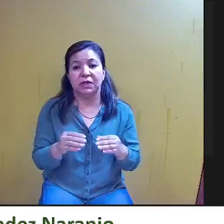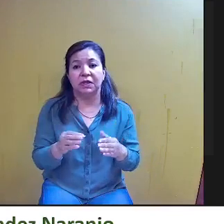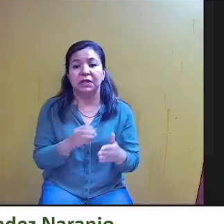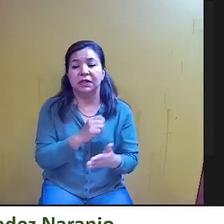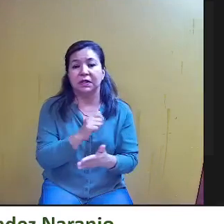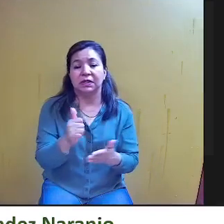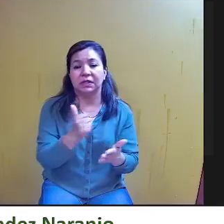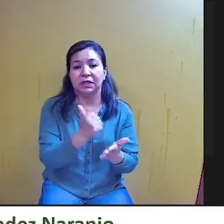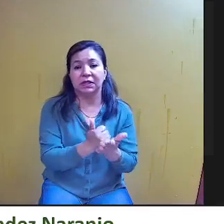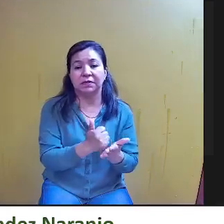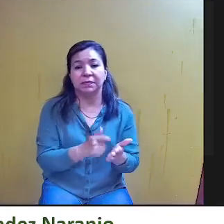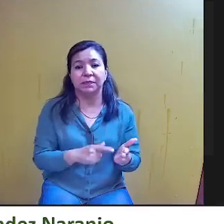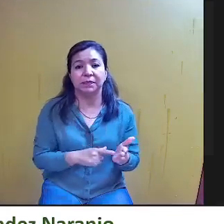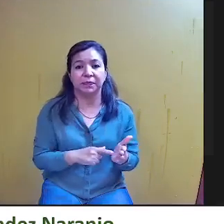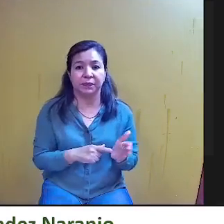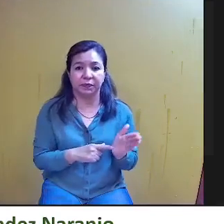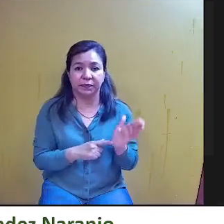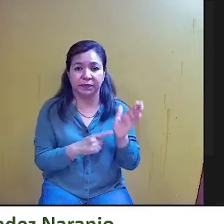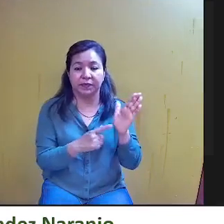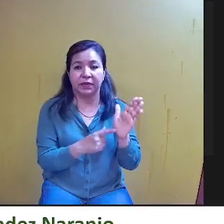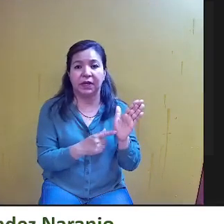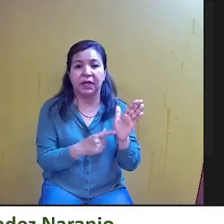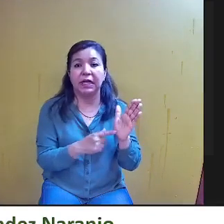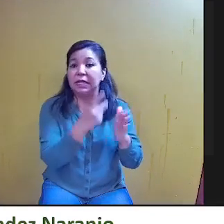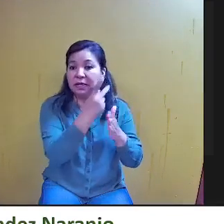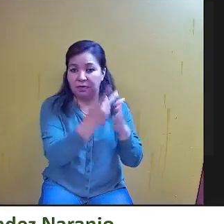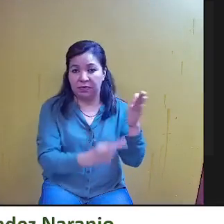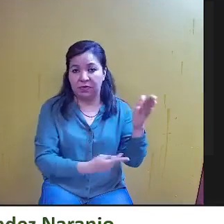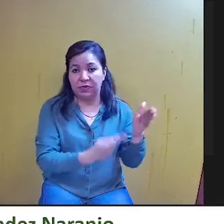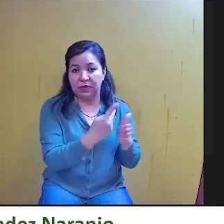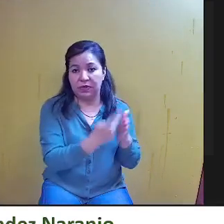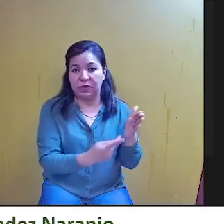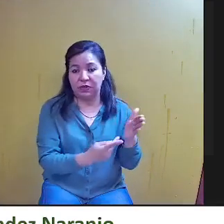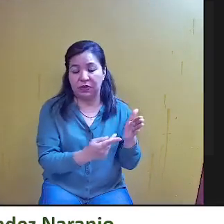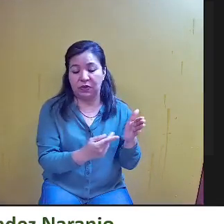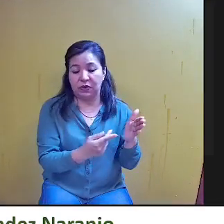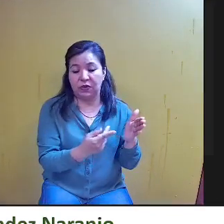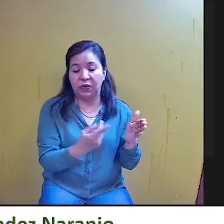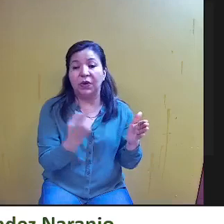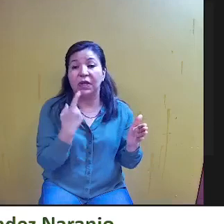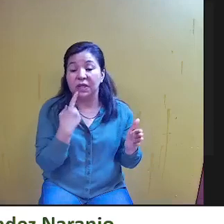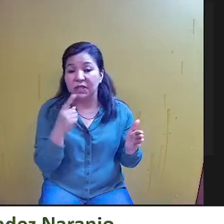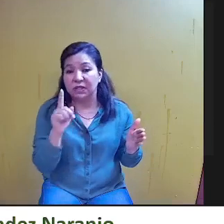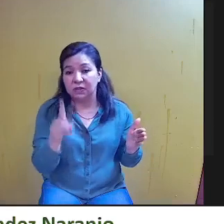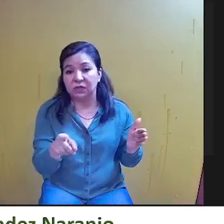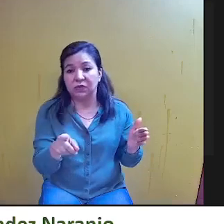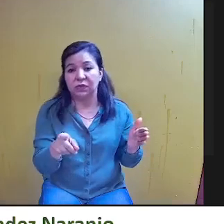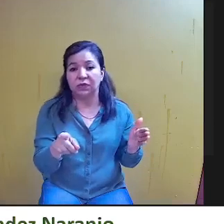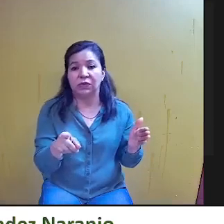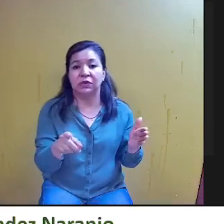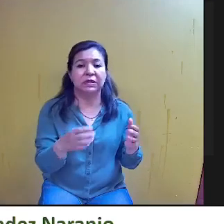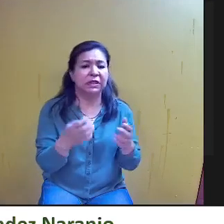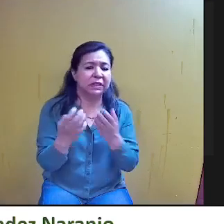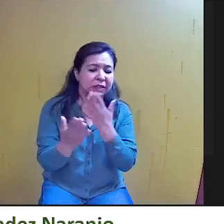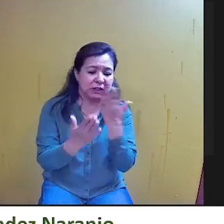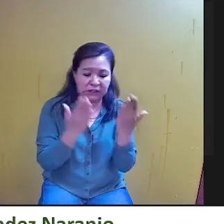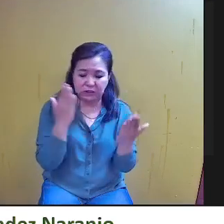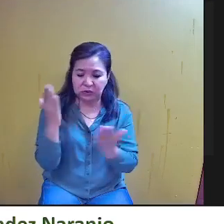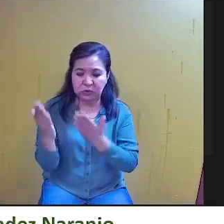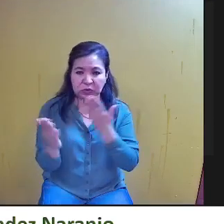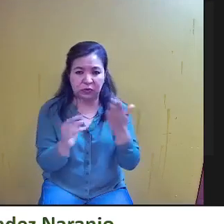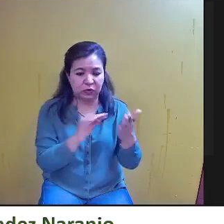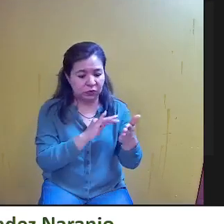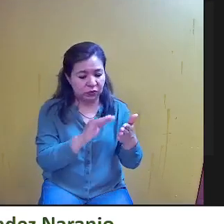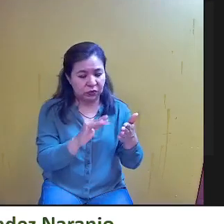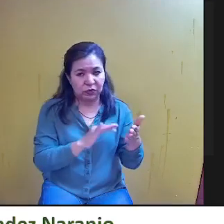electoral. Al respecto, en el proyecto de cuenta se propone declarar infundado el agravio en estudio, toda vez que la lectura integral del